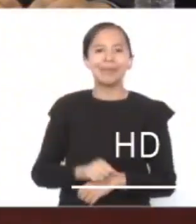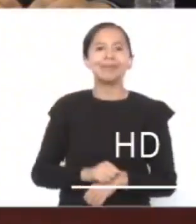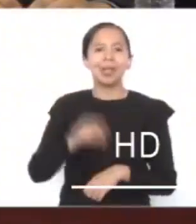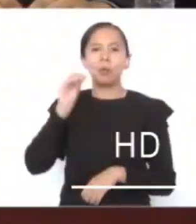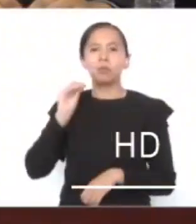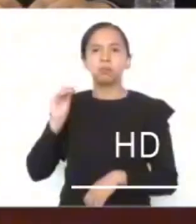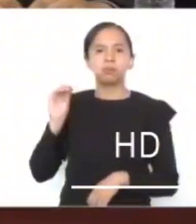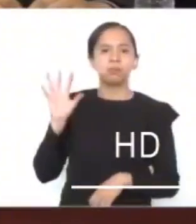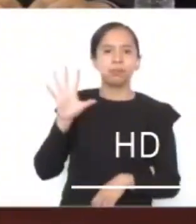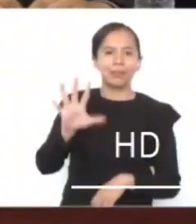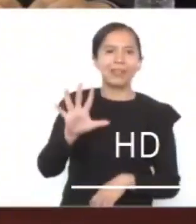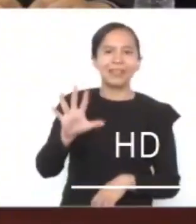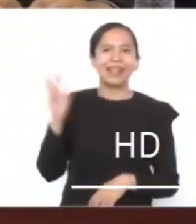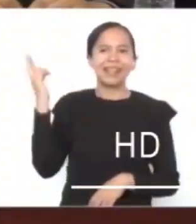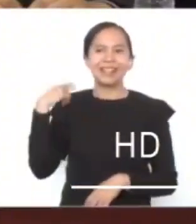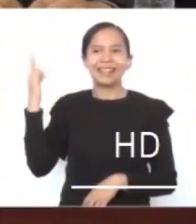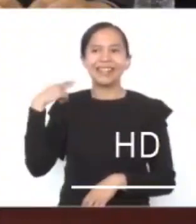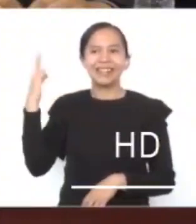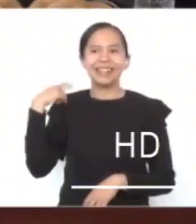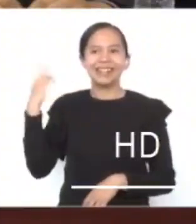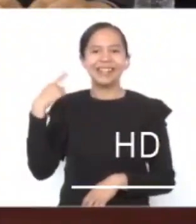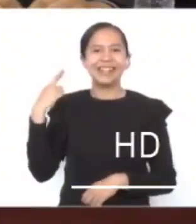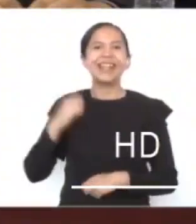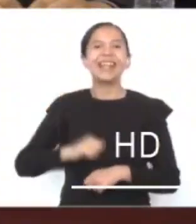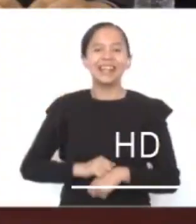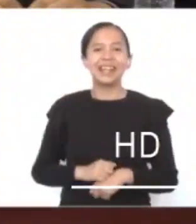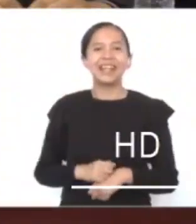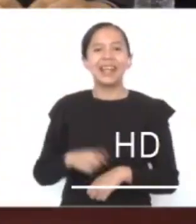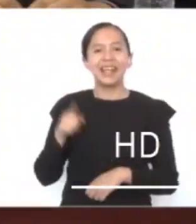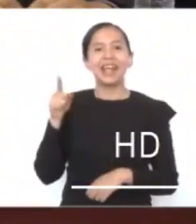Altavoces, se activaron